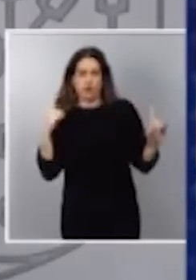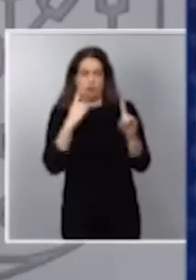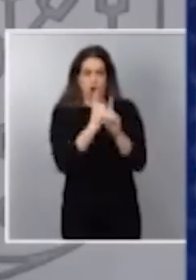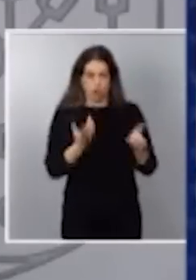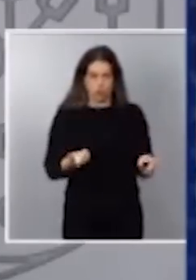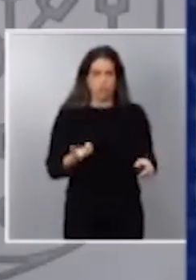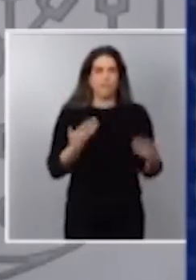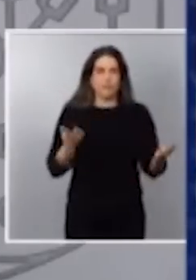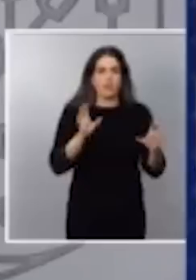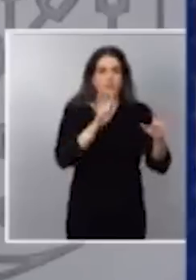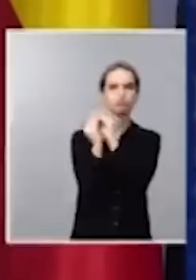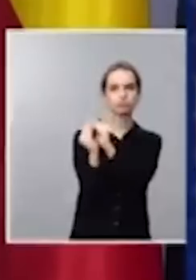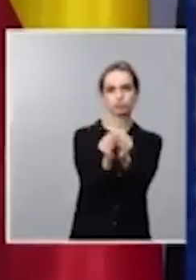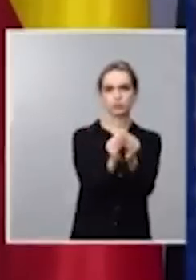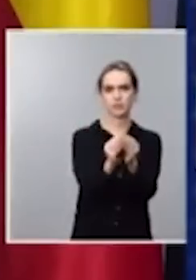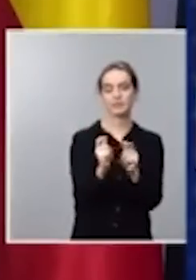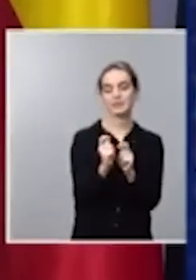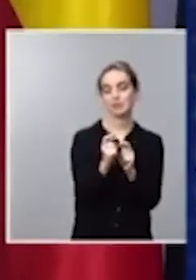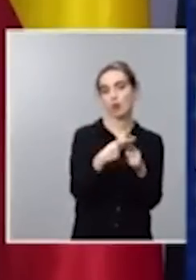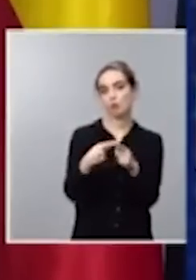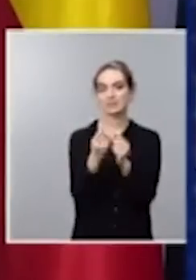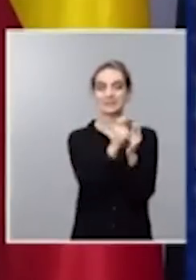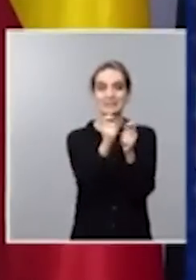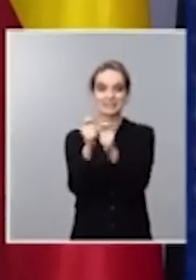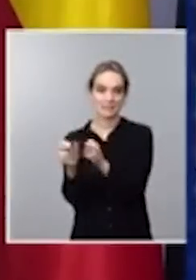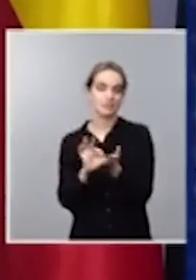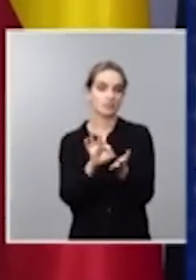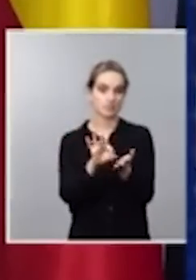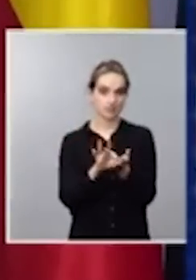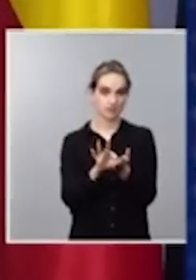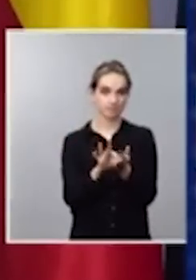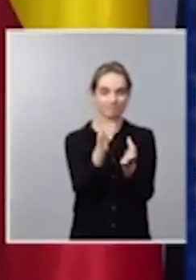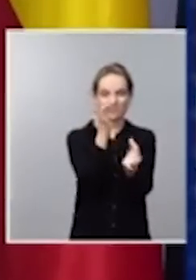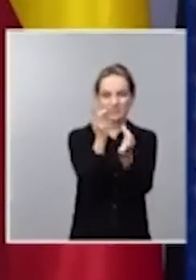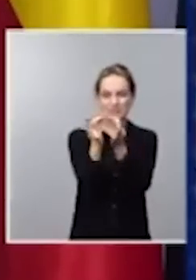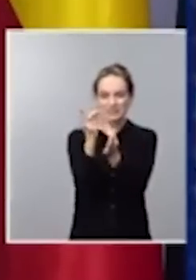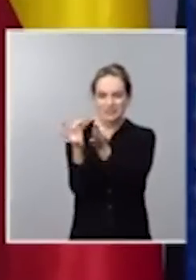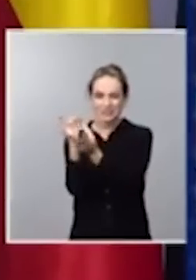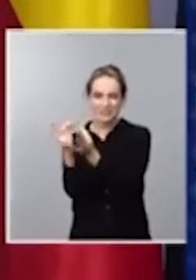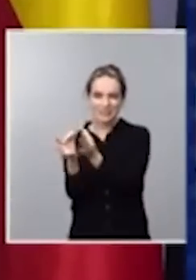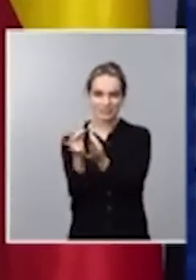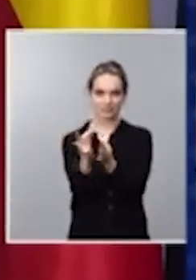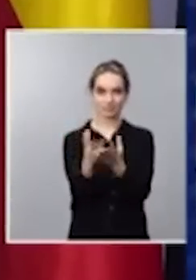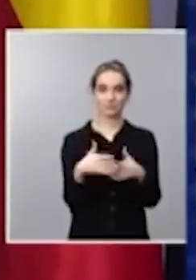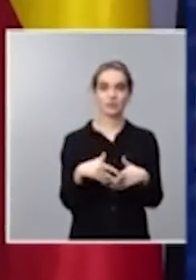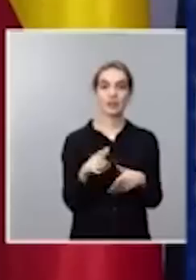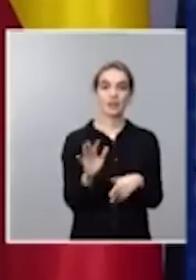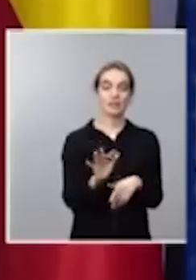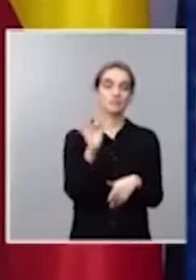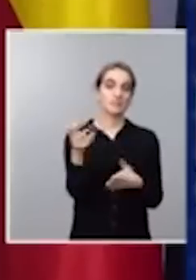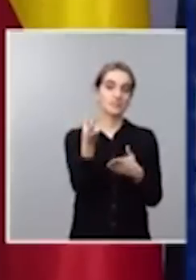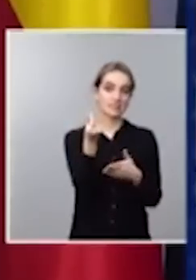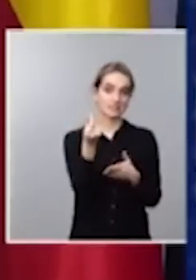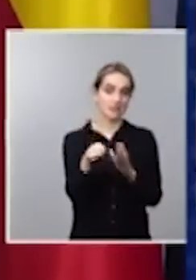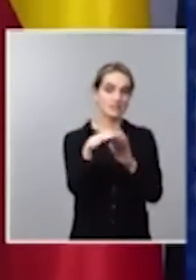no obtuve mayoría suficiente Aunque me quedé un voto hice un voto particular que está colgado en la web del